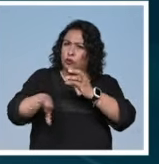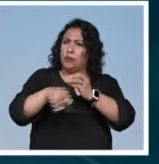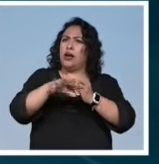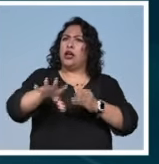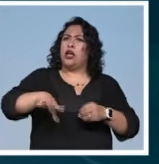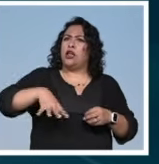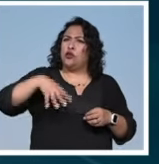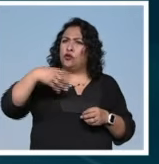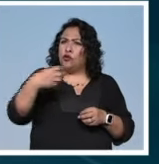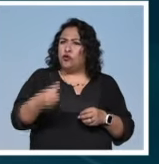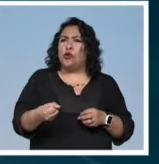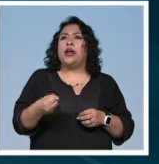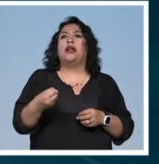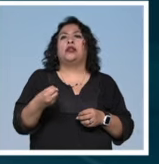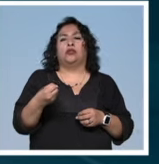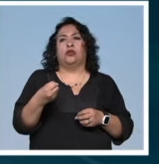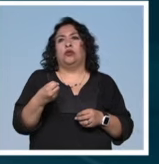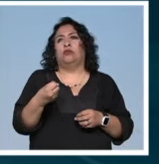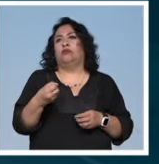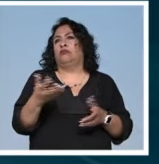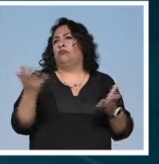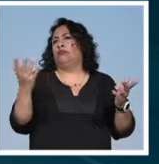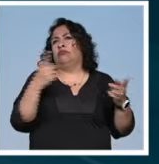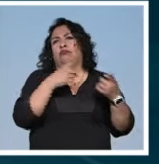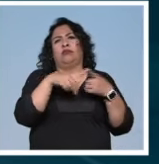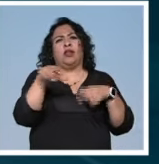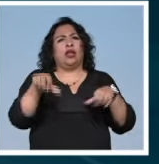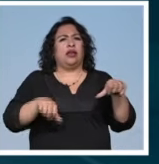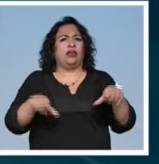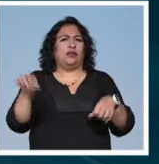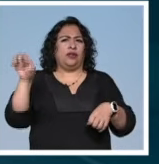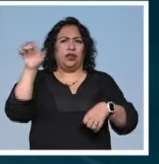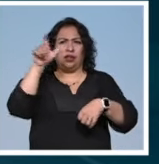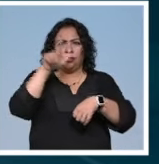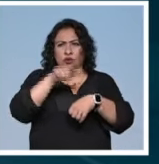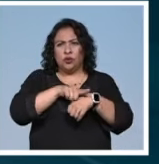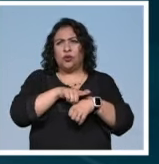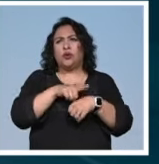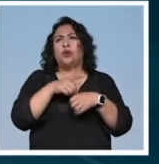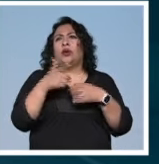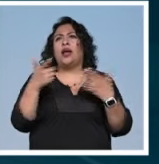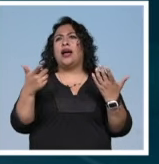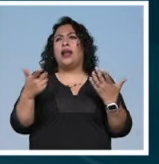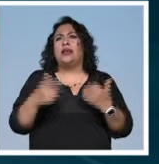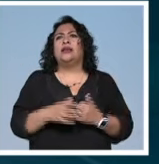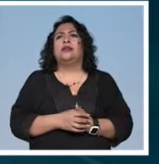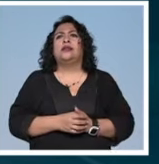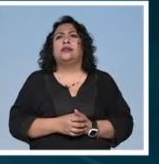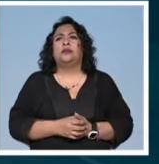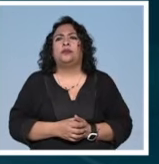esfuerzo de muchas actividades culturales, de muchos